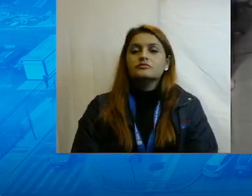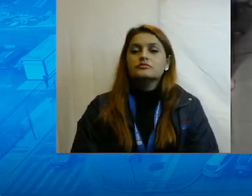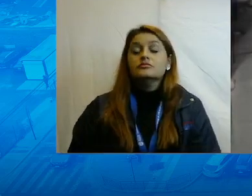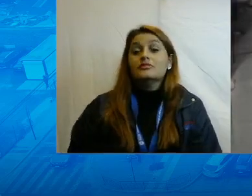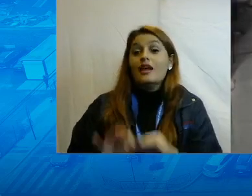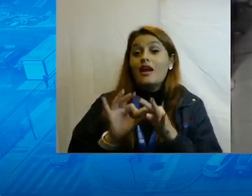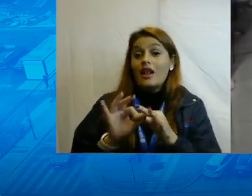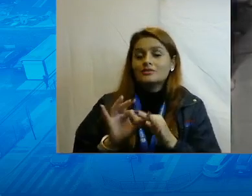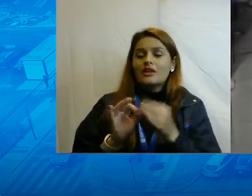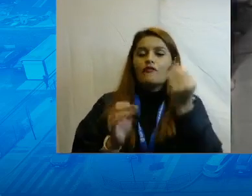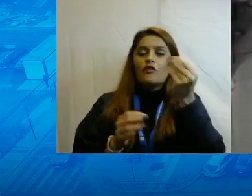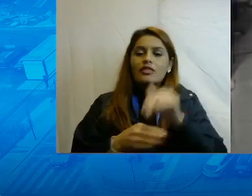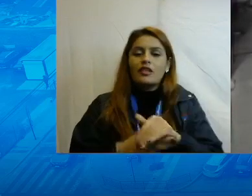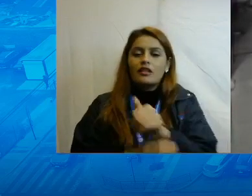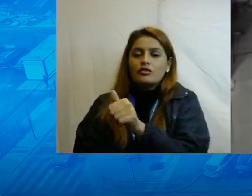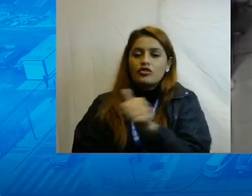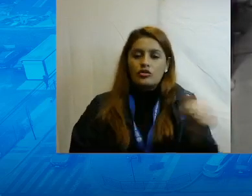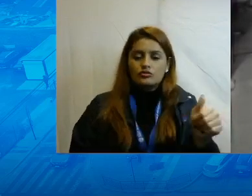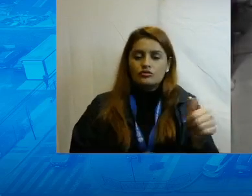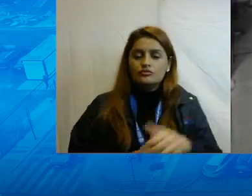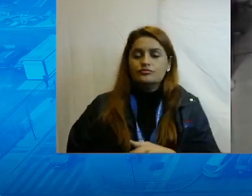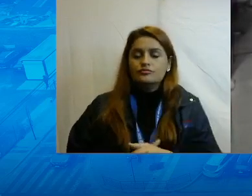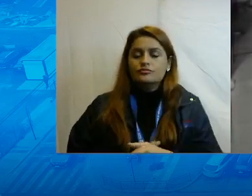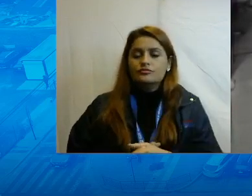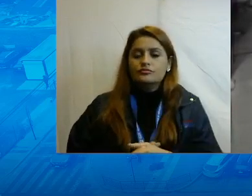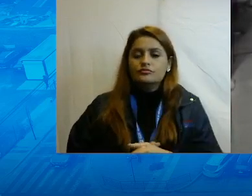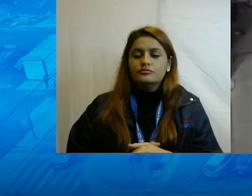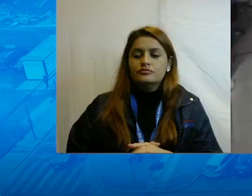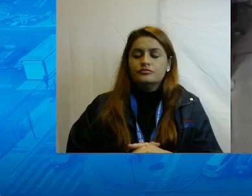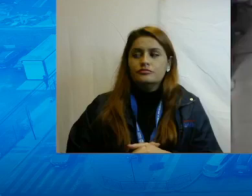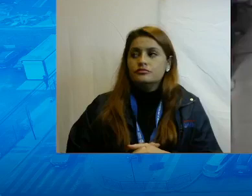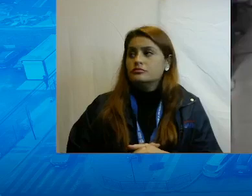Gracias, buenas tardes a todos y todas.